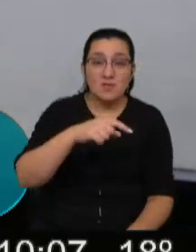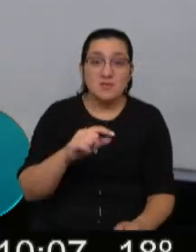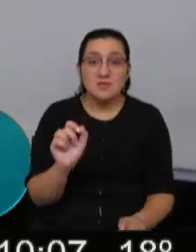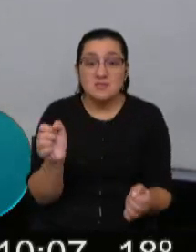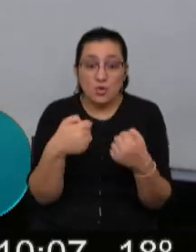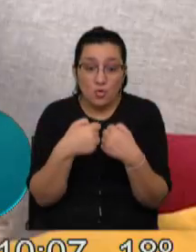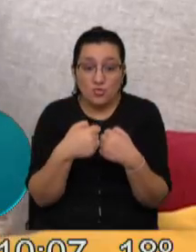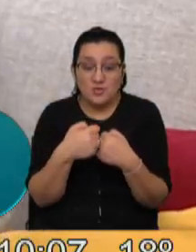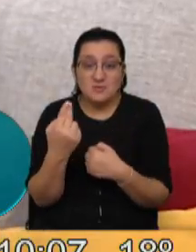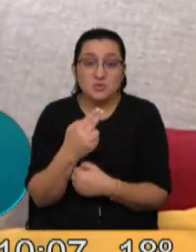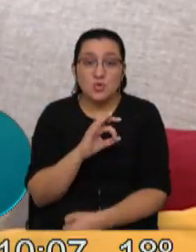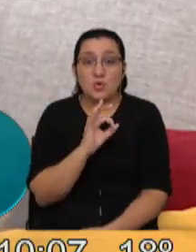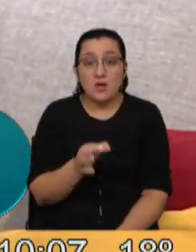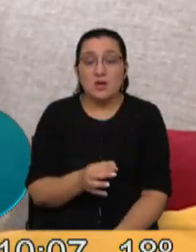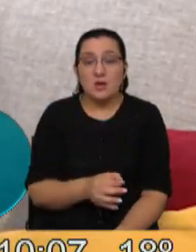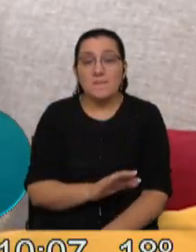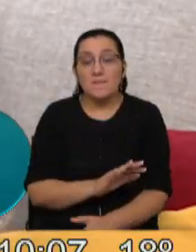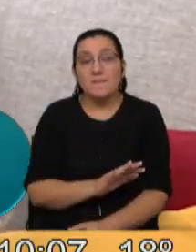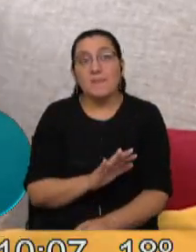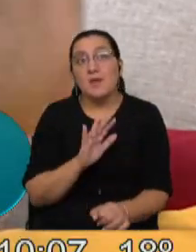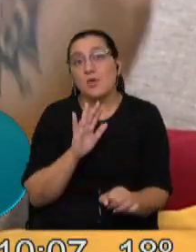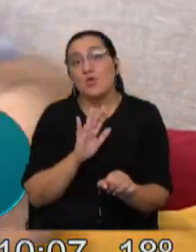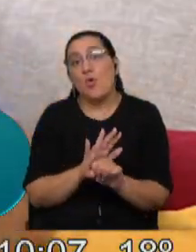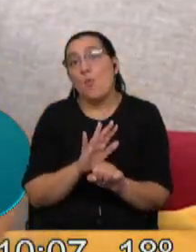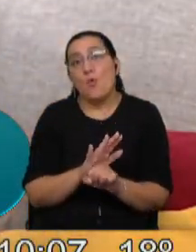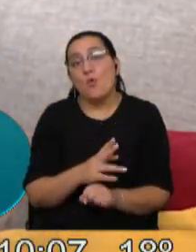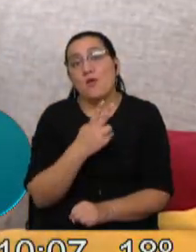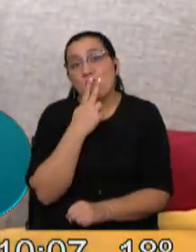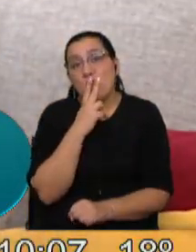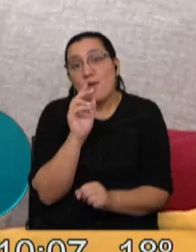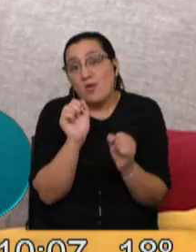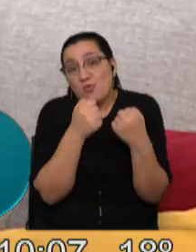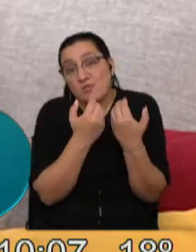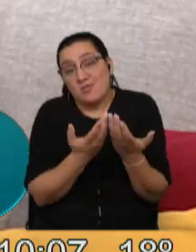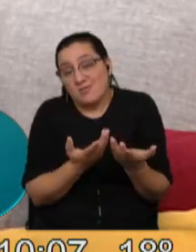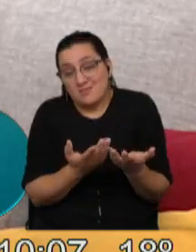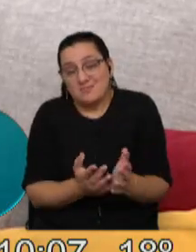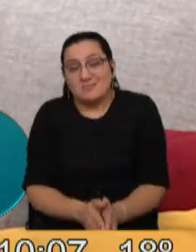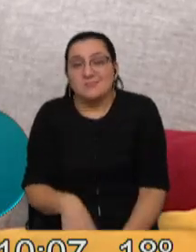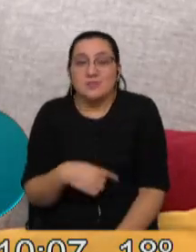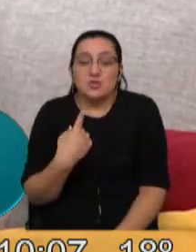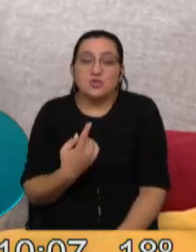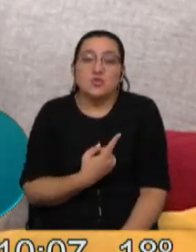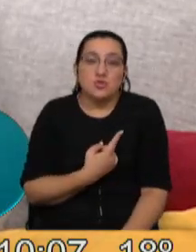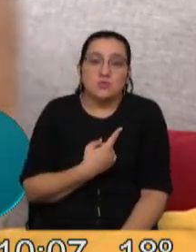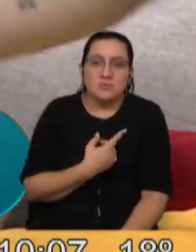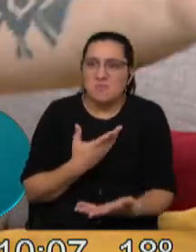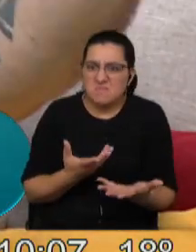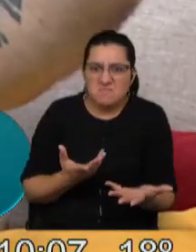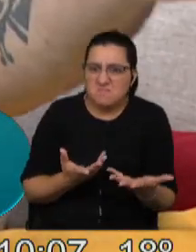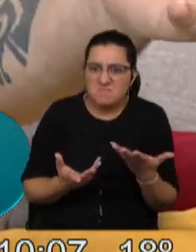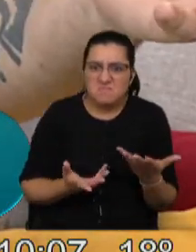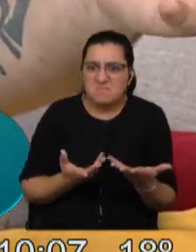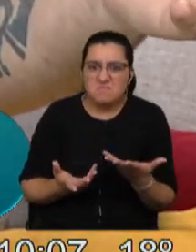en la casa. Y hace en la casa. Es como que fuma escondida. Y esto es un círculo vicioso, porque en realidad nosotros también ahí nos transformamos a veces en ciertos orangutanes que queremos